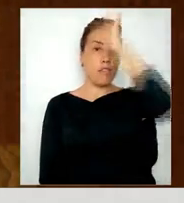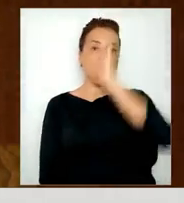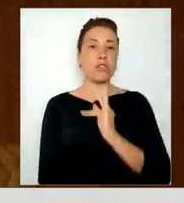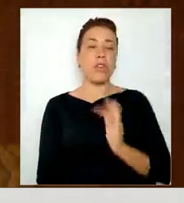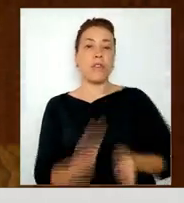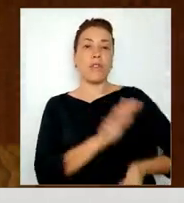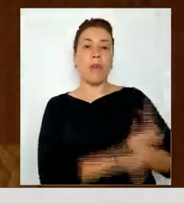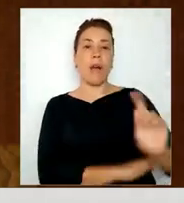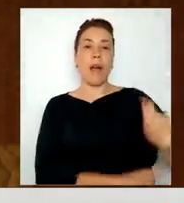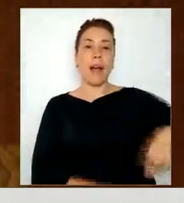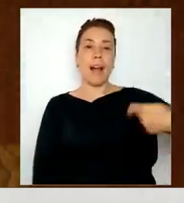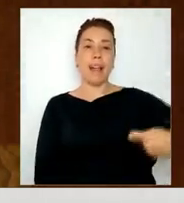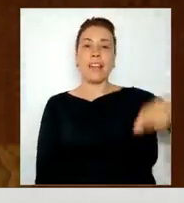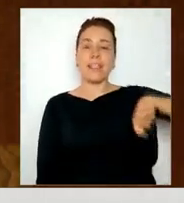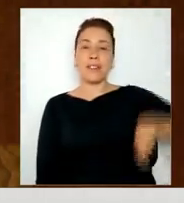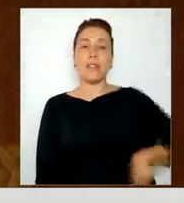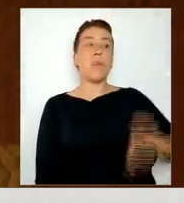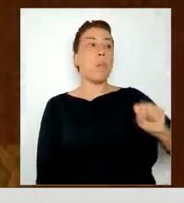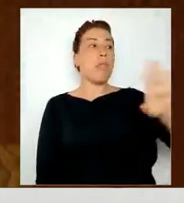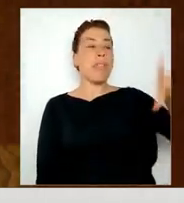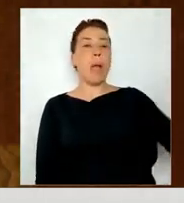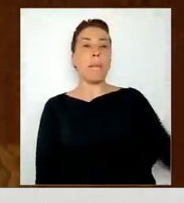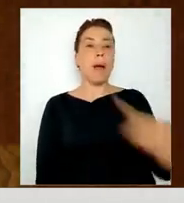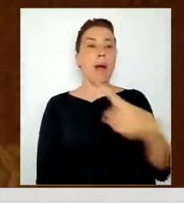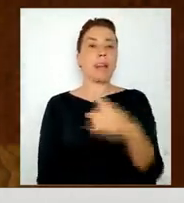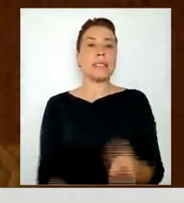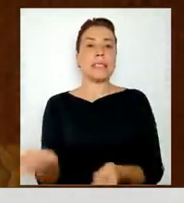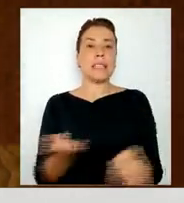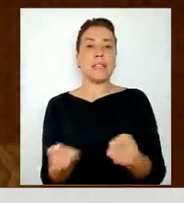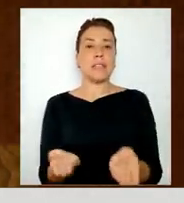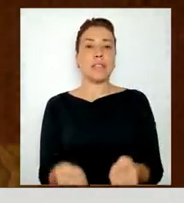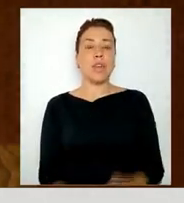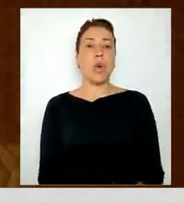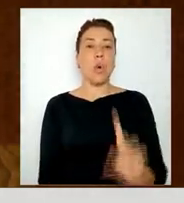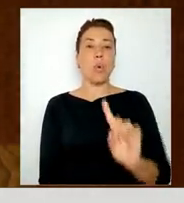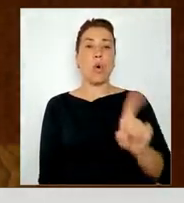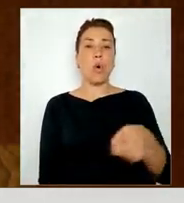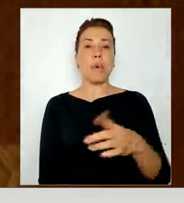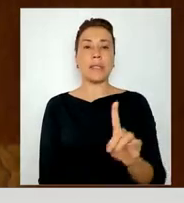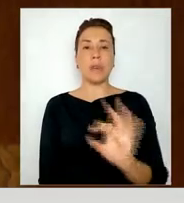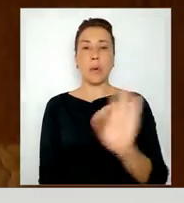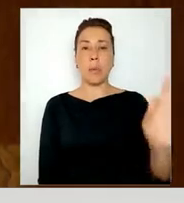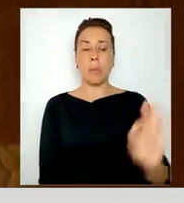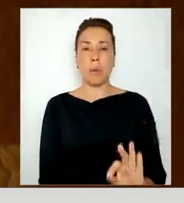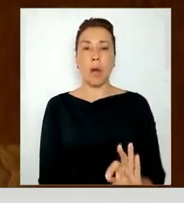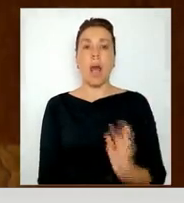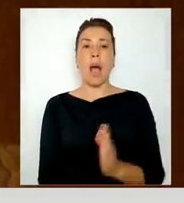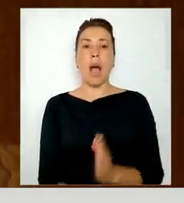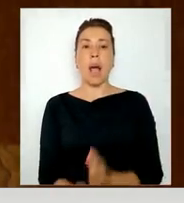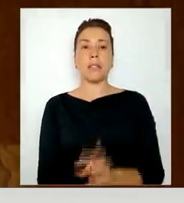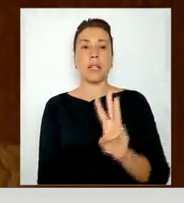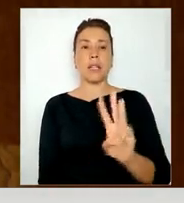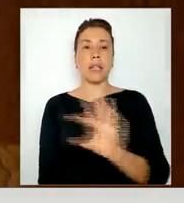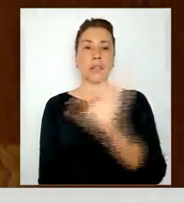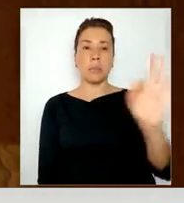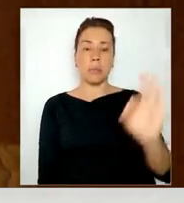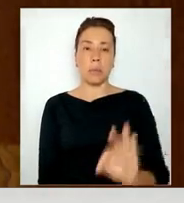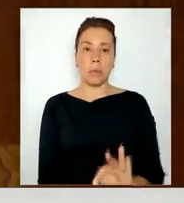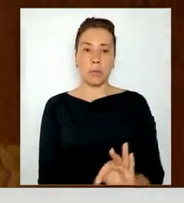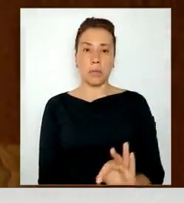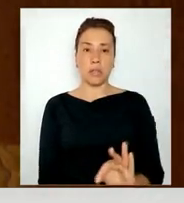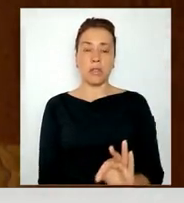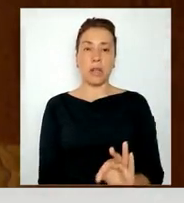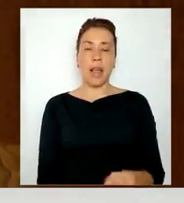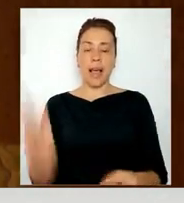ser llamados a servicio desde un uno coma cinco por ciento a un 3% en los escalafones de fila